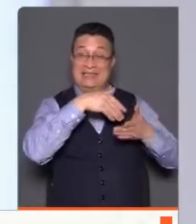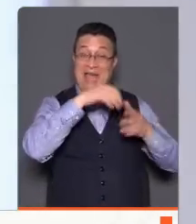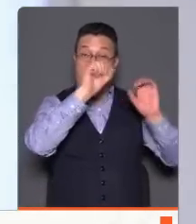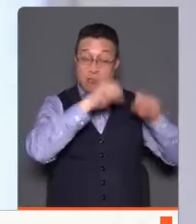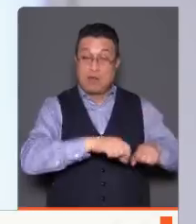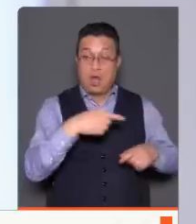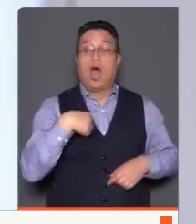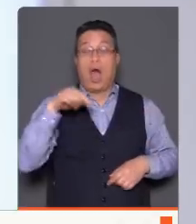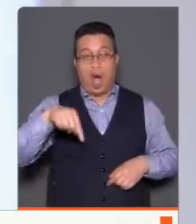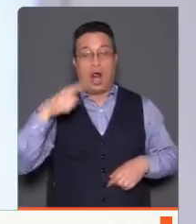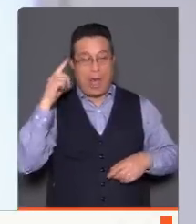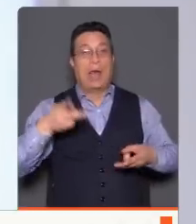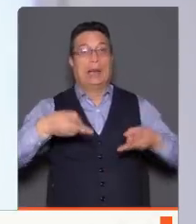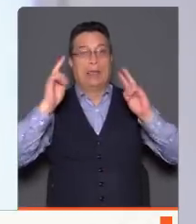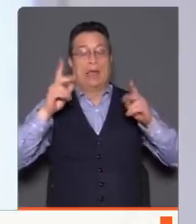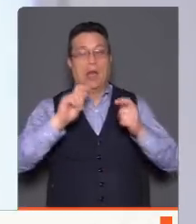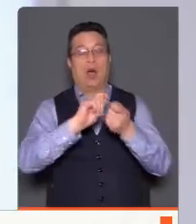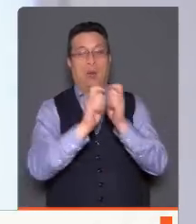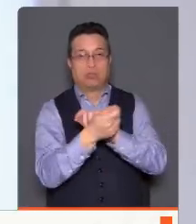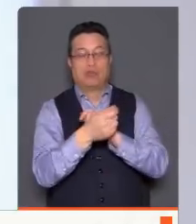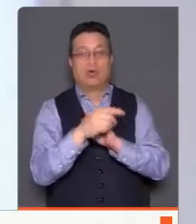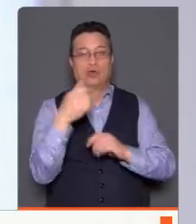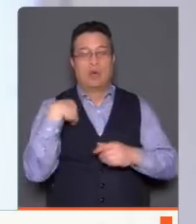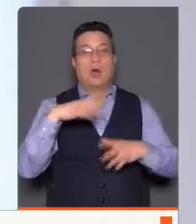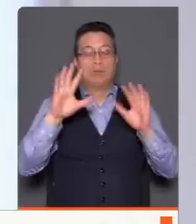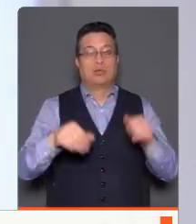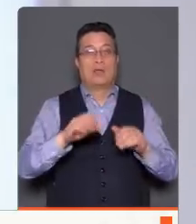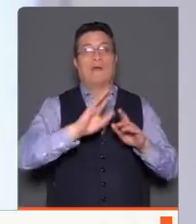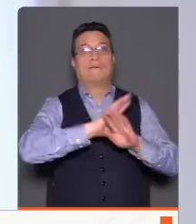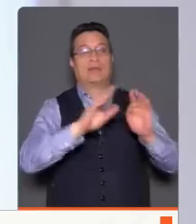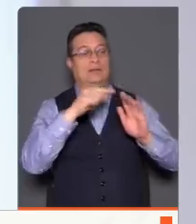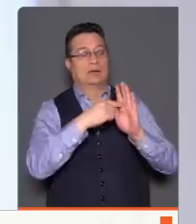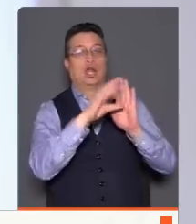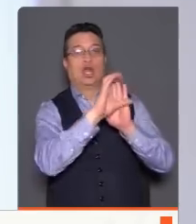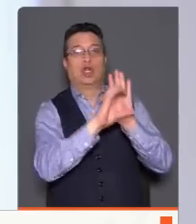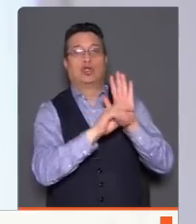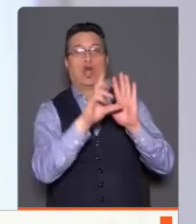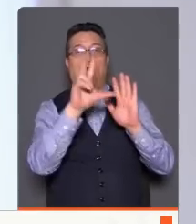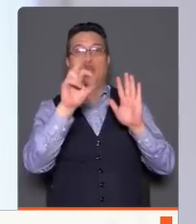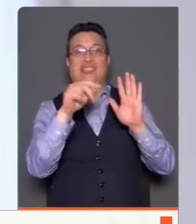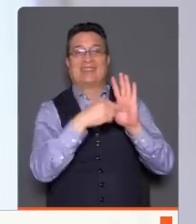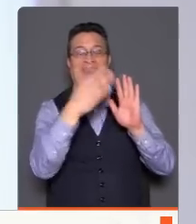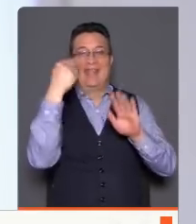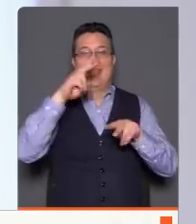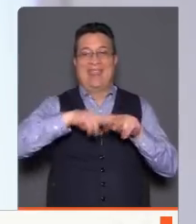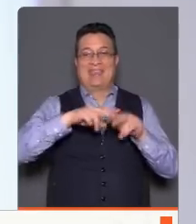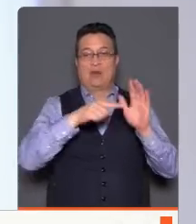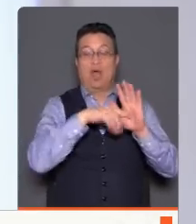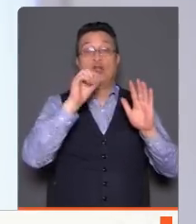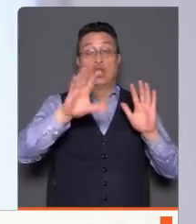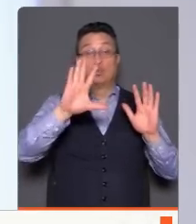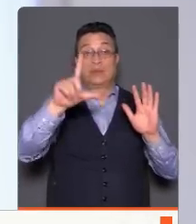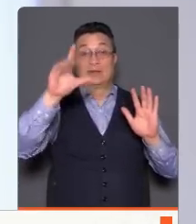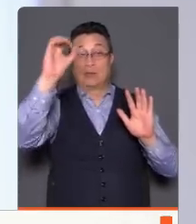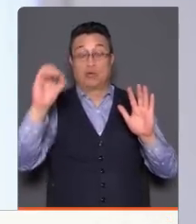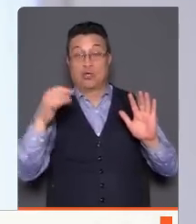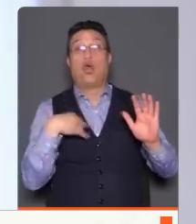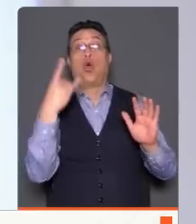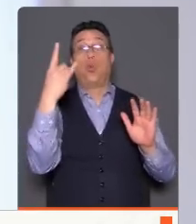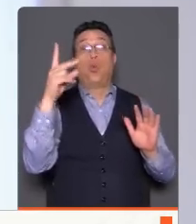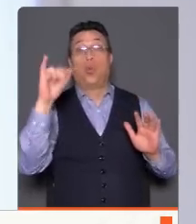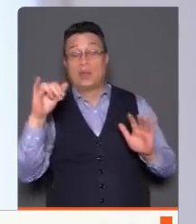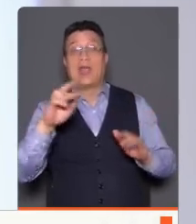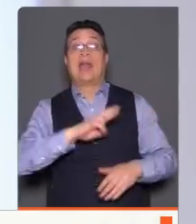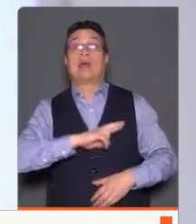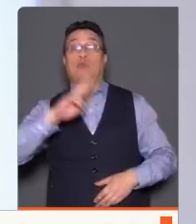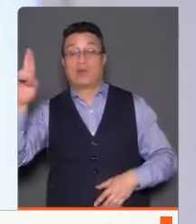se han allanado a la idea de modificar los quórums para terminar con la Constitución del 80. No obstante, esos quórums supondrían que la UDI, que republicanos